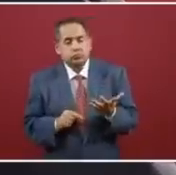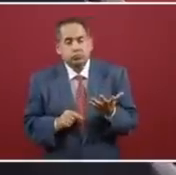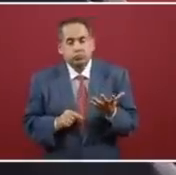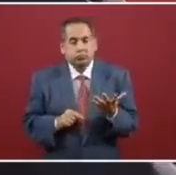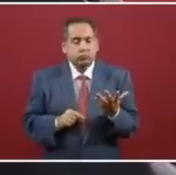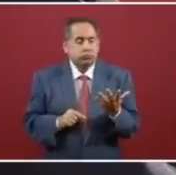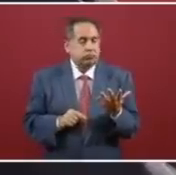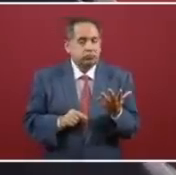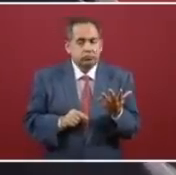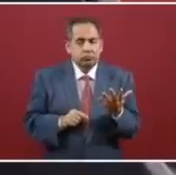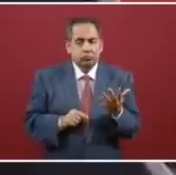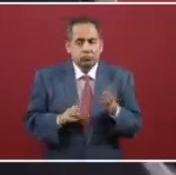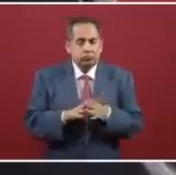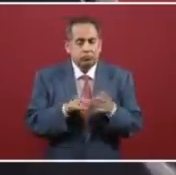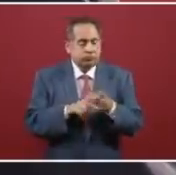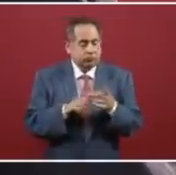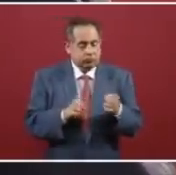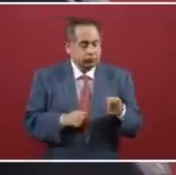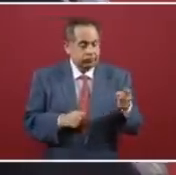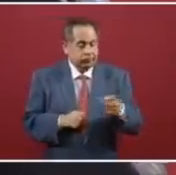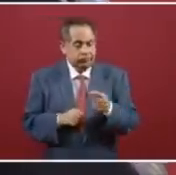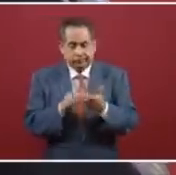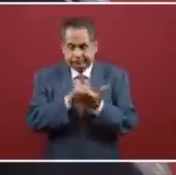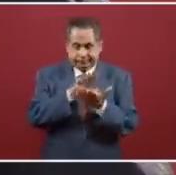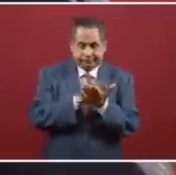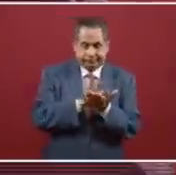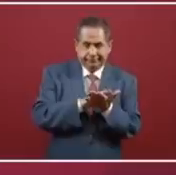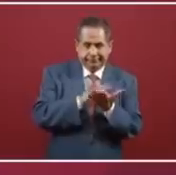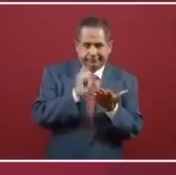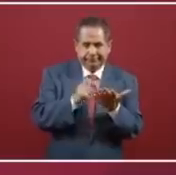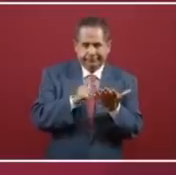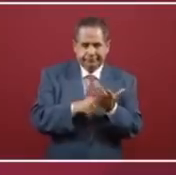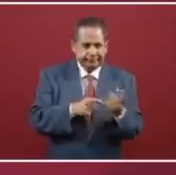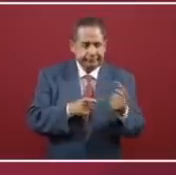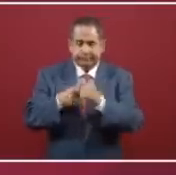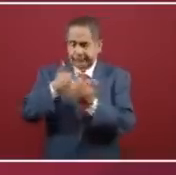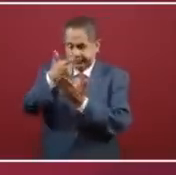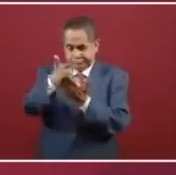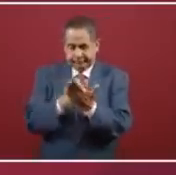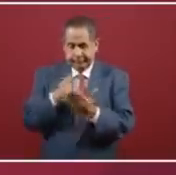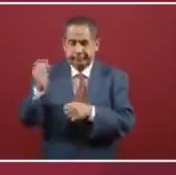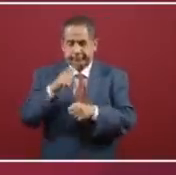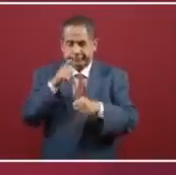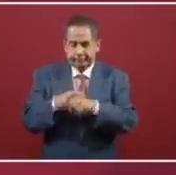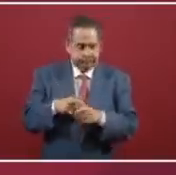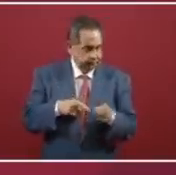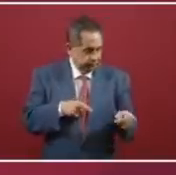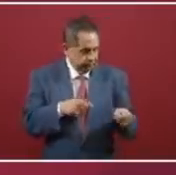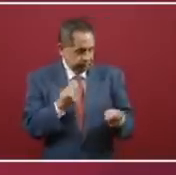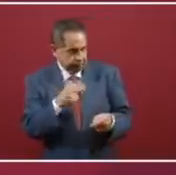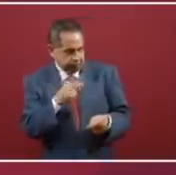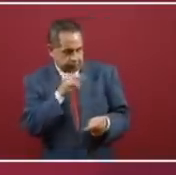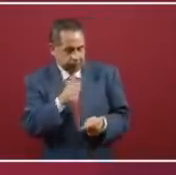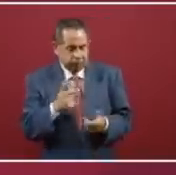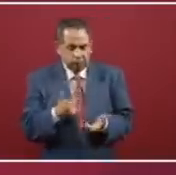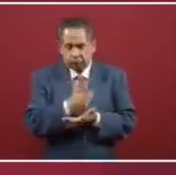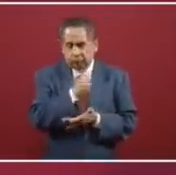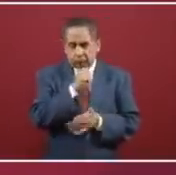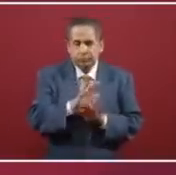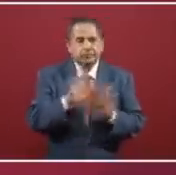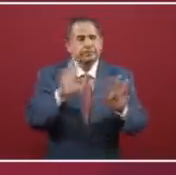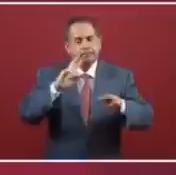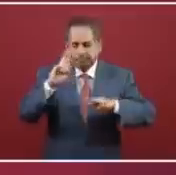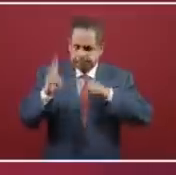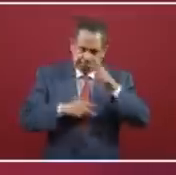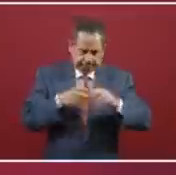no están registrados en la nómina federal entonces vamos a